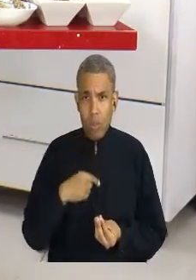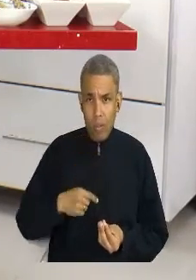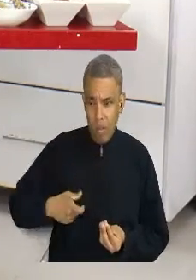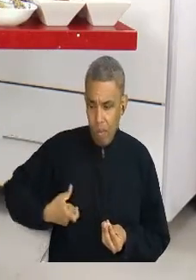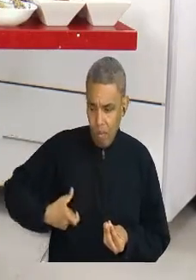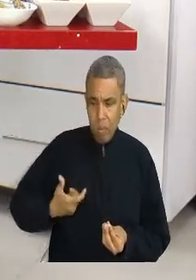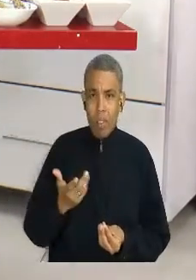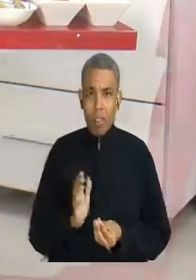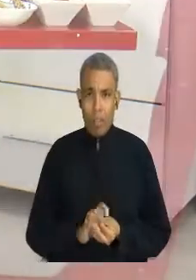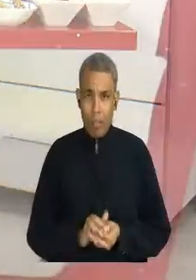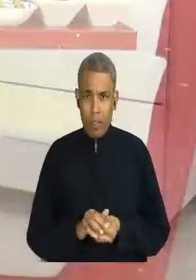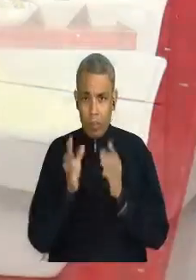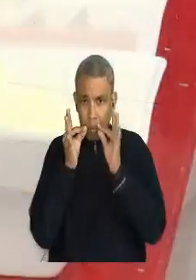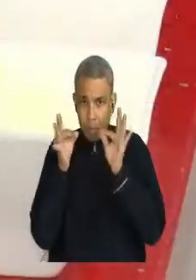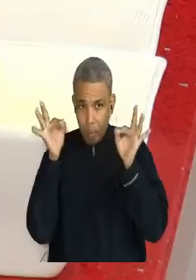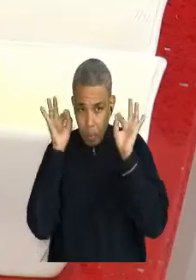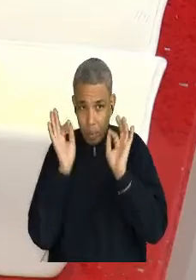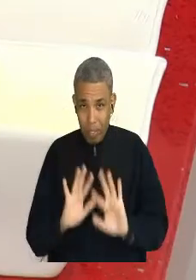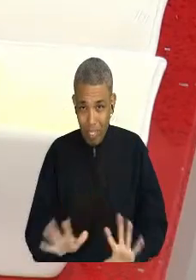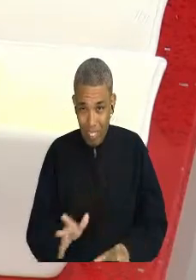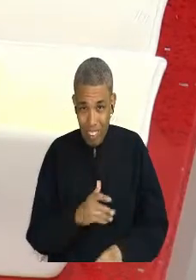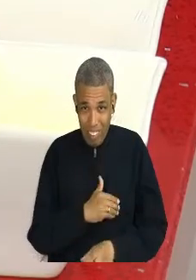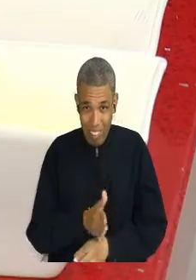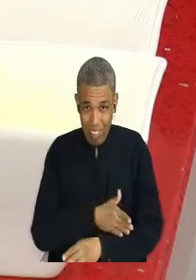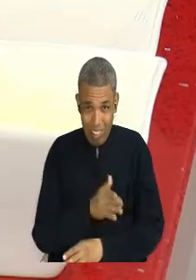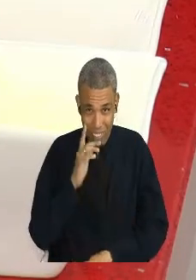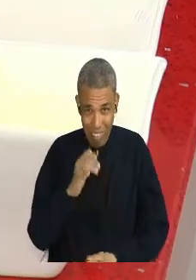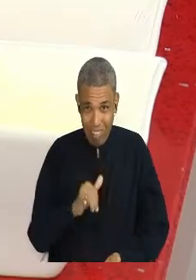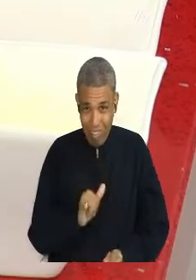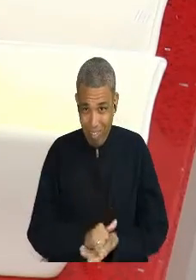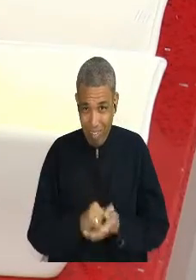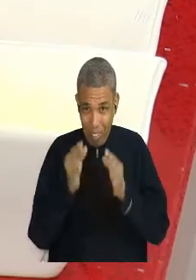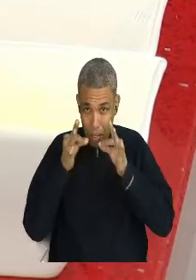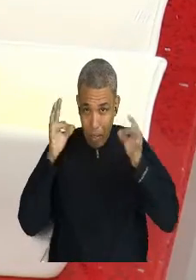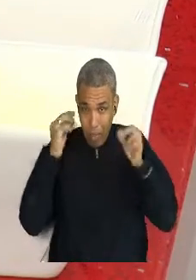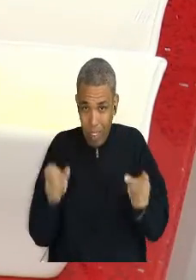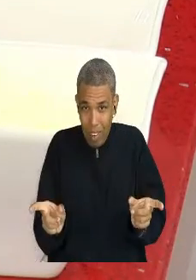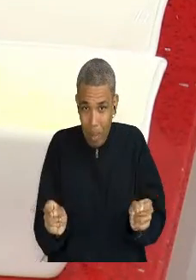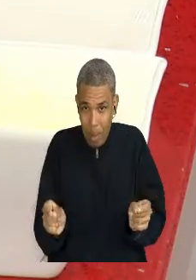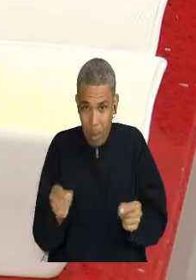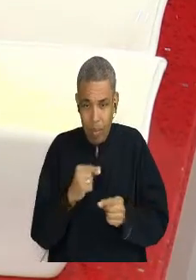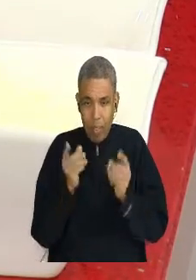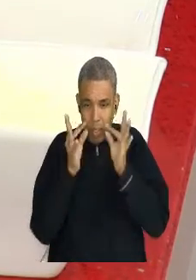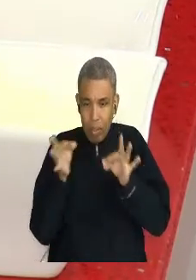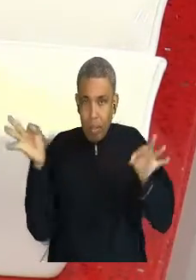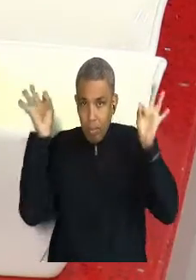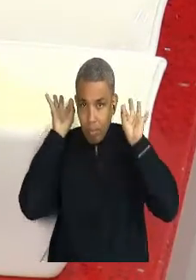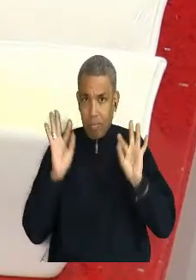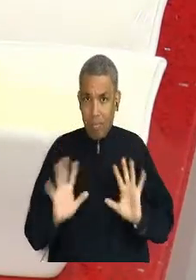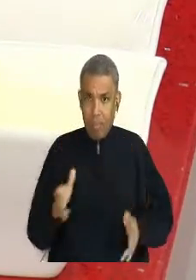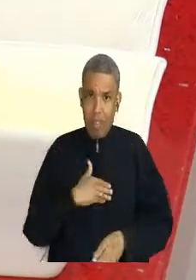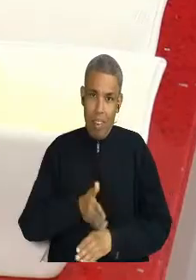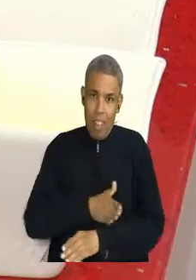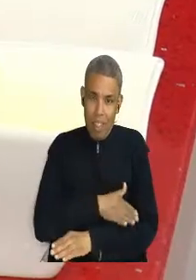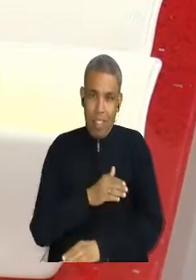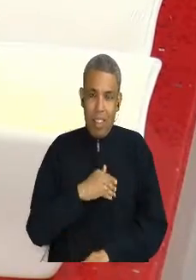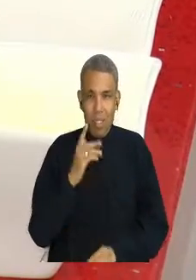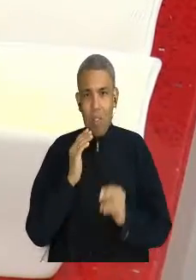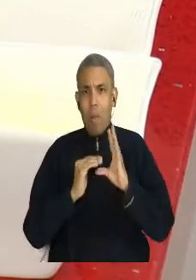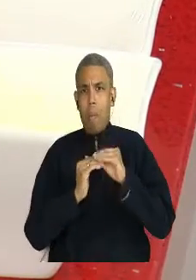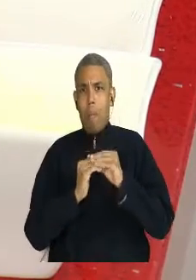ajonjolí, ya los tengo previamente apanados. Ah, esa ocasión. Yo sí decía, esa clase de langostinos no la he visto. Vamos a ver qué fue que el hombre los apanó. Sí. Aquí